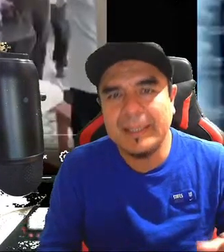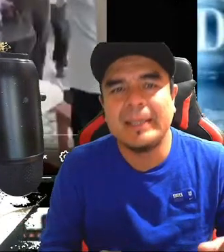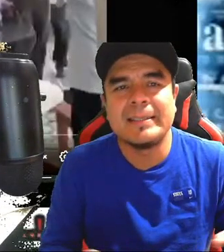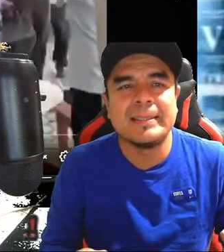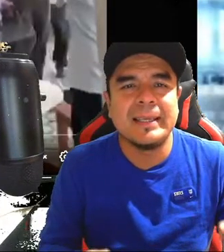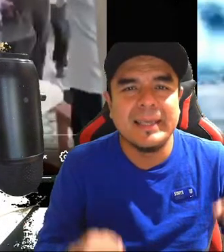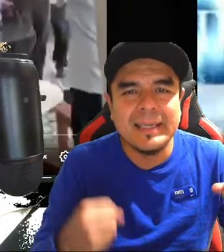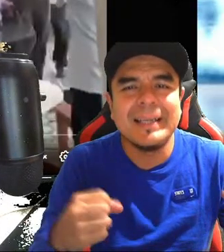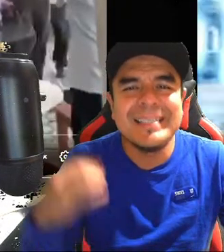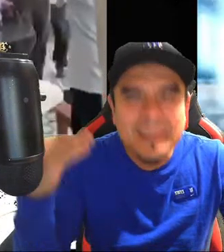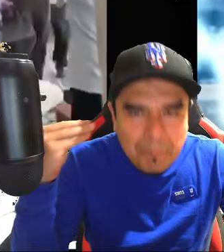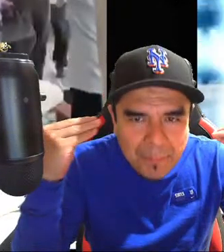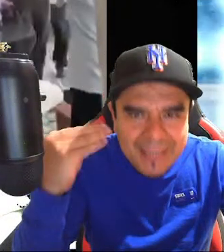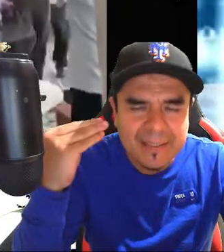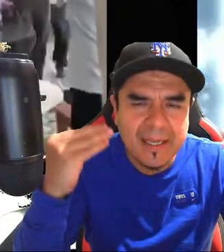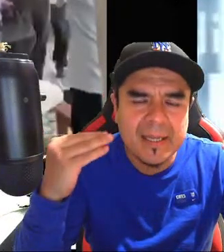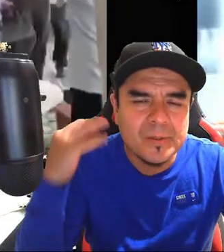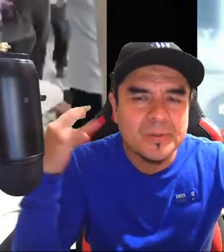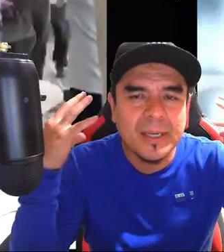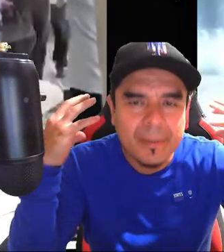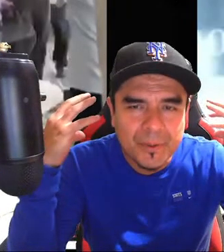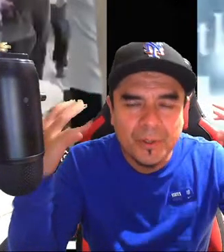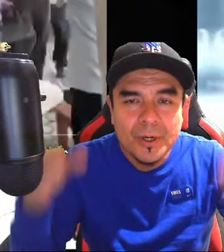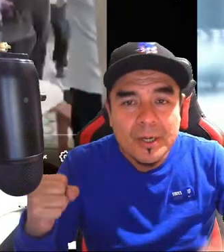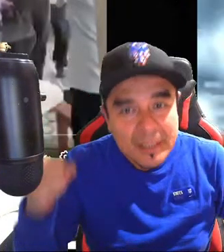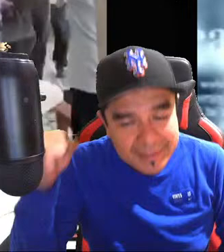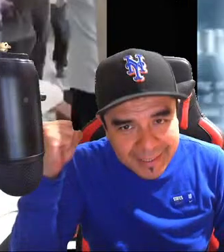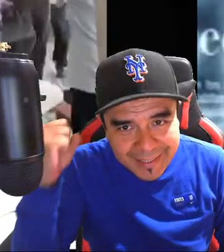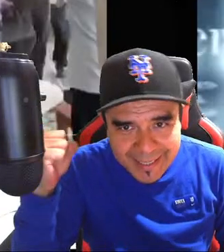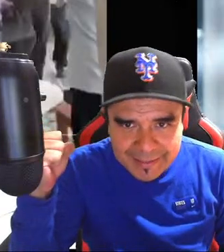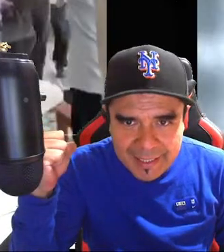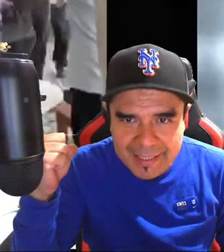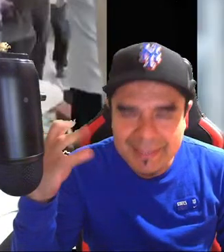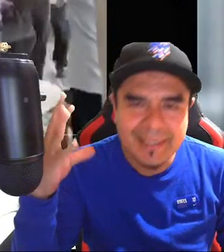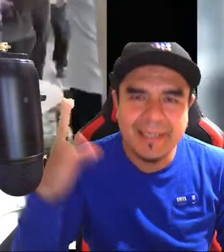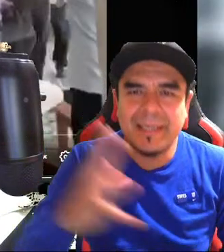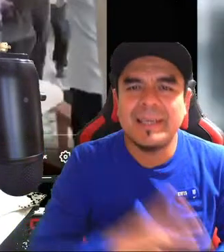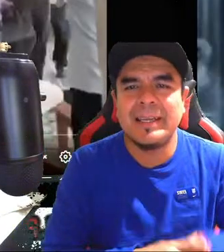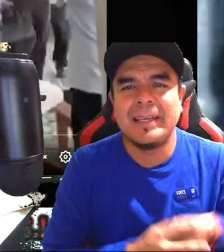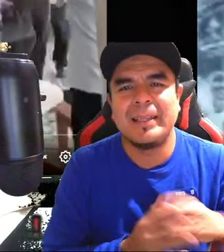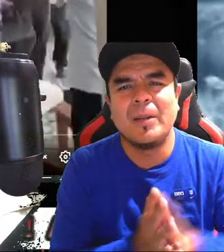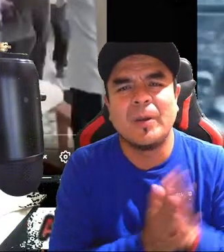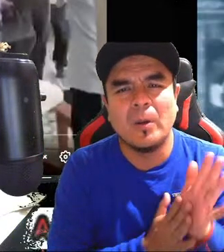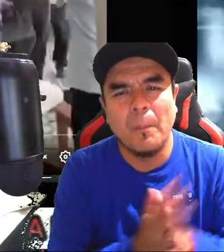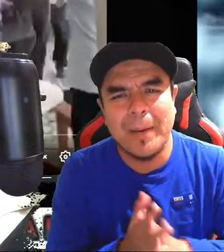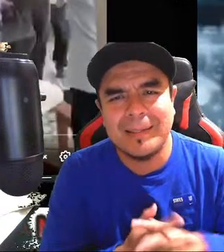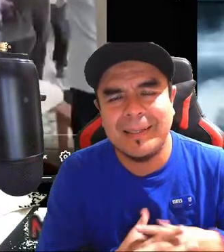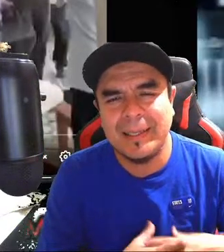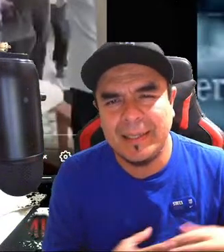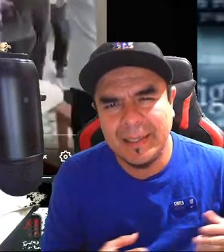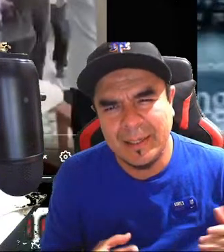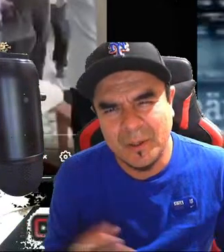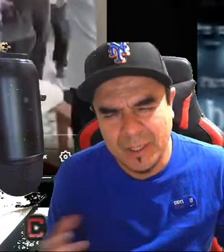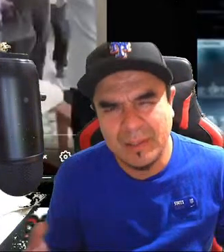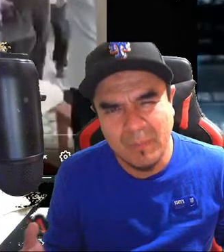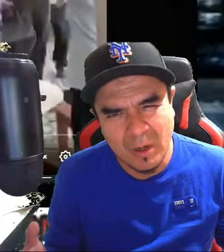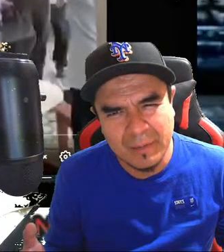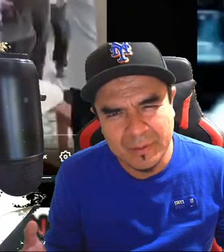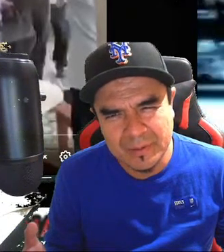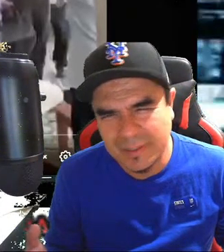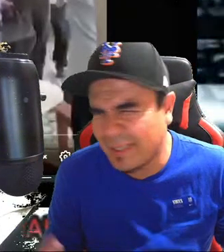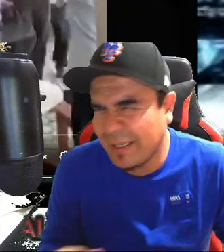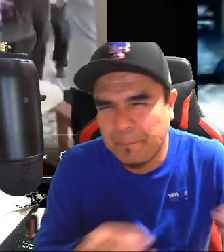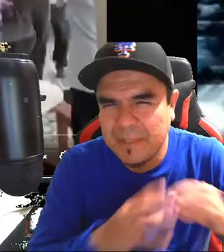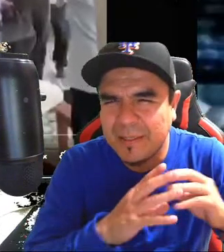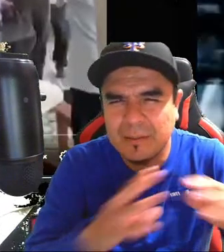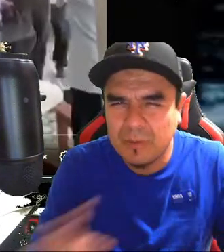obviamente les impacta en su cerebro de rata de lo que comparte Loret de Mola,